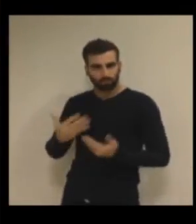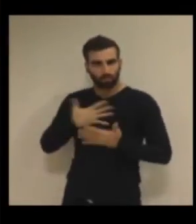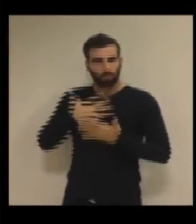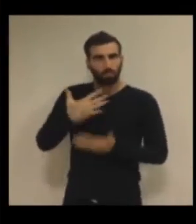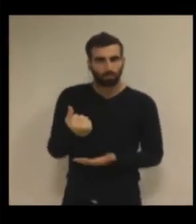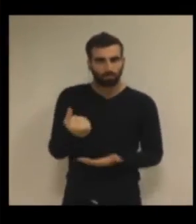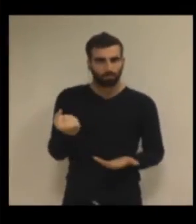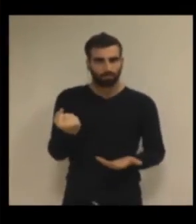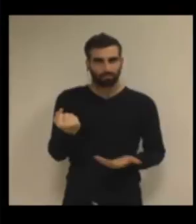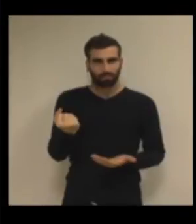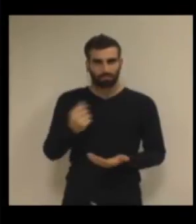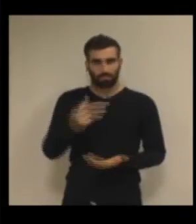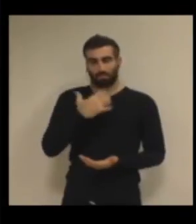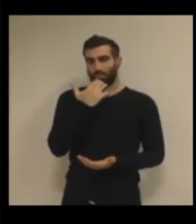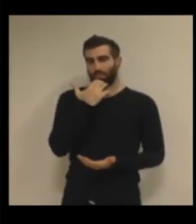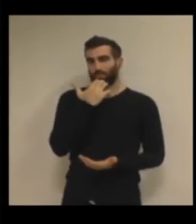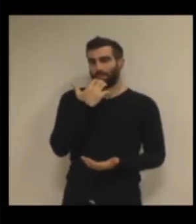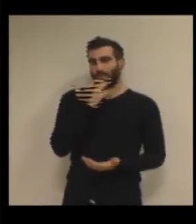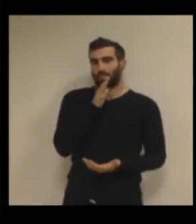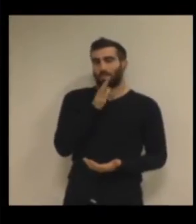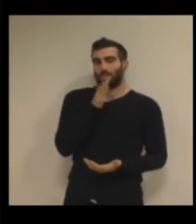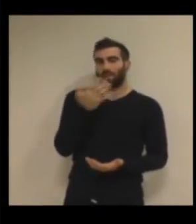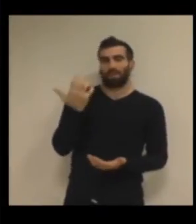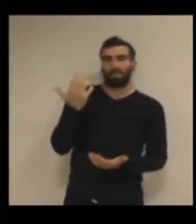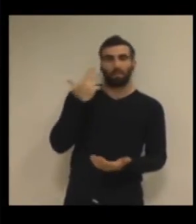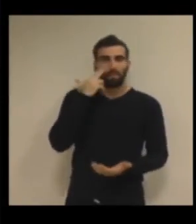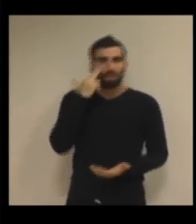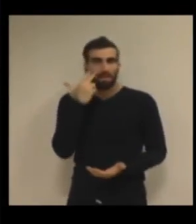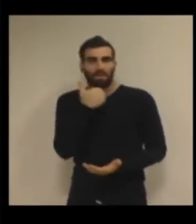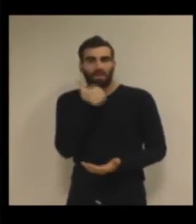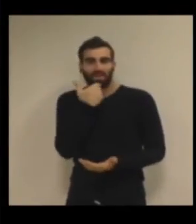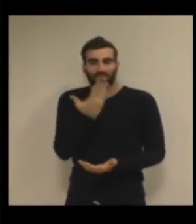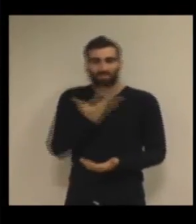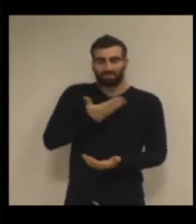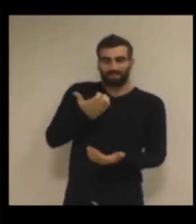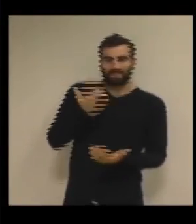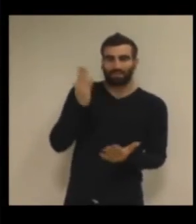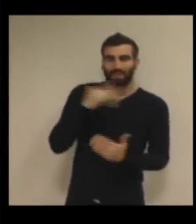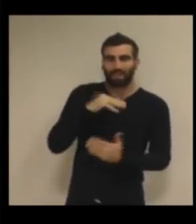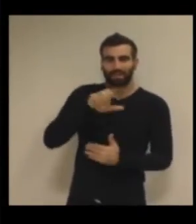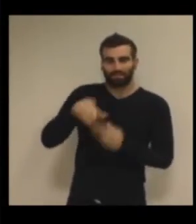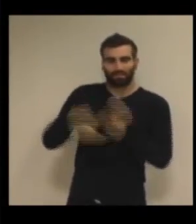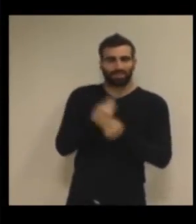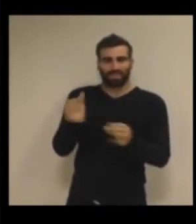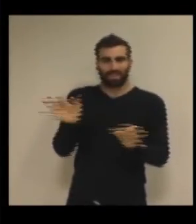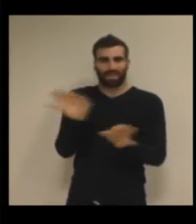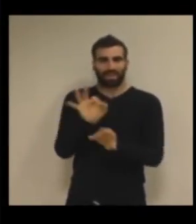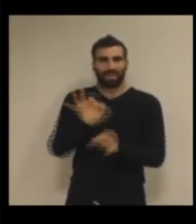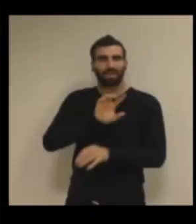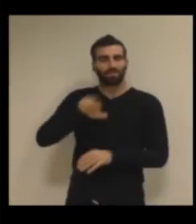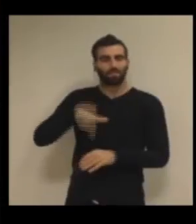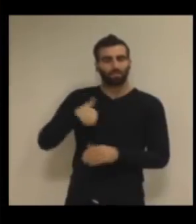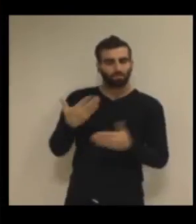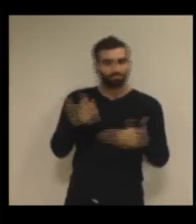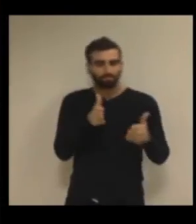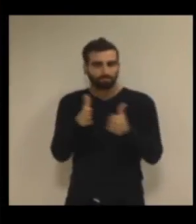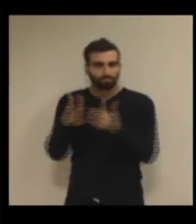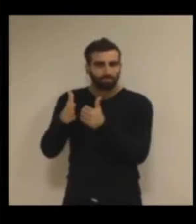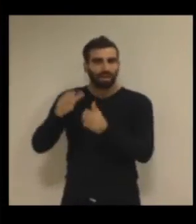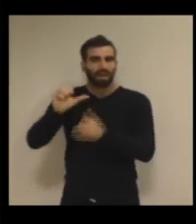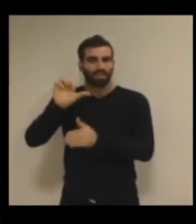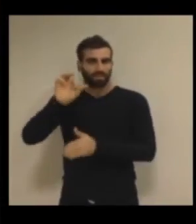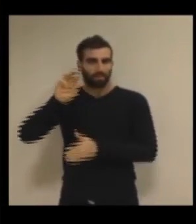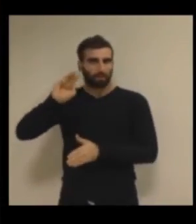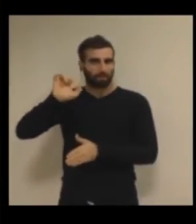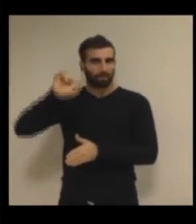veces el miedo a no atreverse es lo que lleva a no utilizarlo. Y en ese camino vamos, por Aspain y por todo el grupo, yo